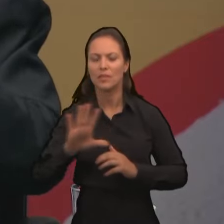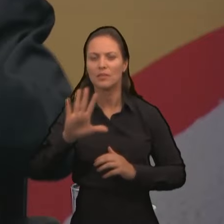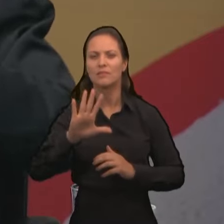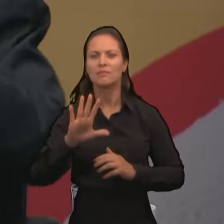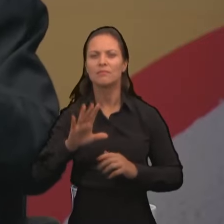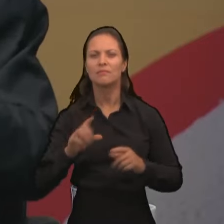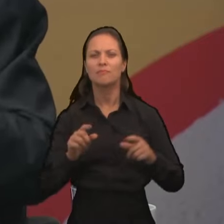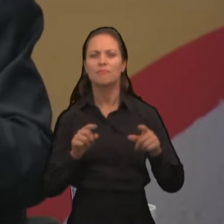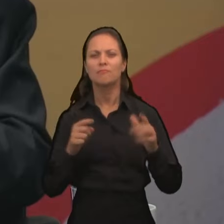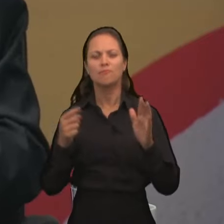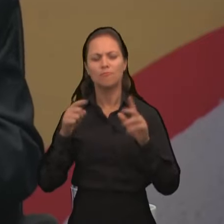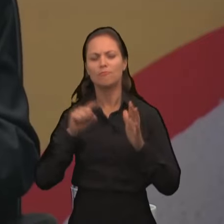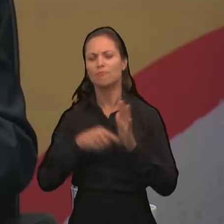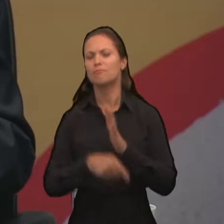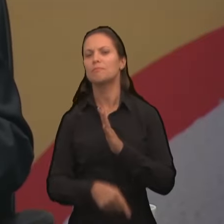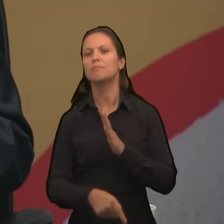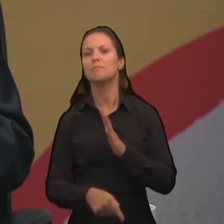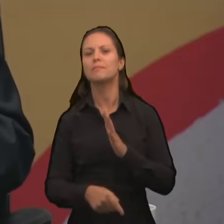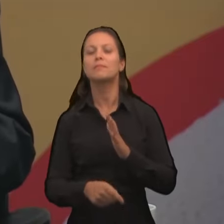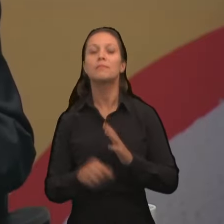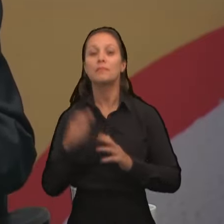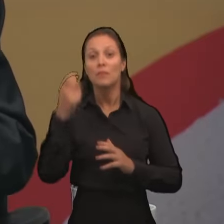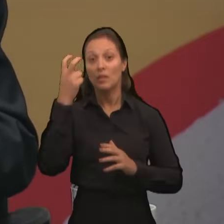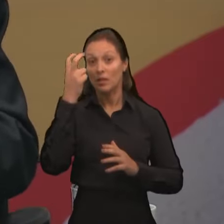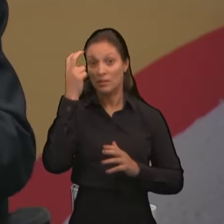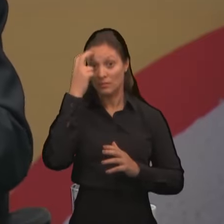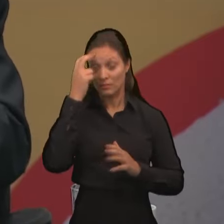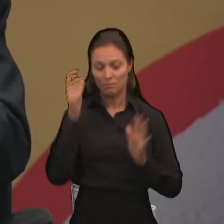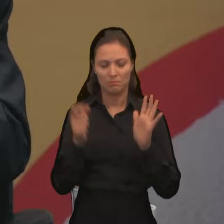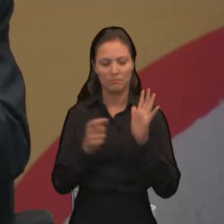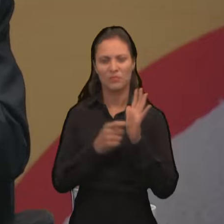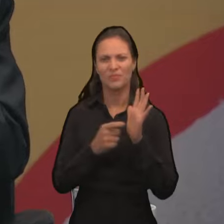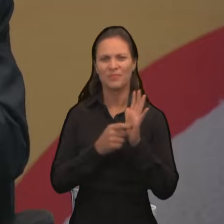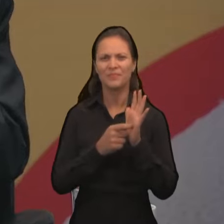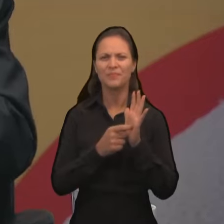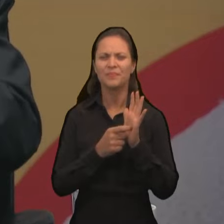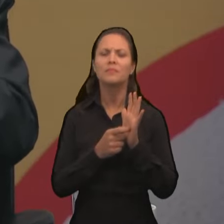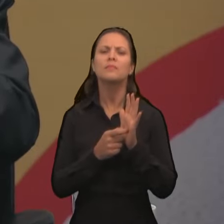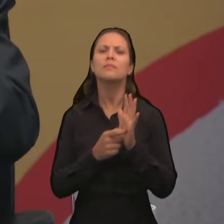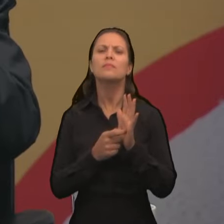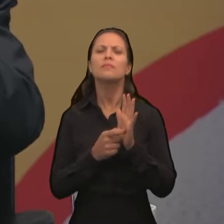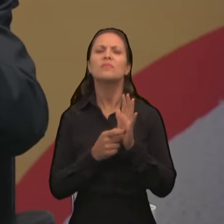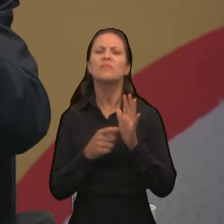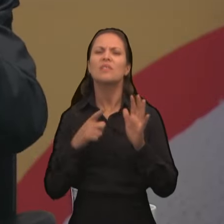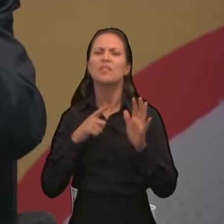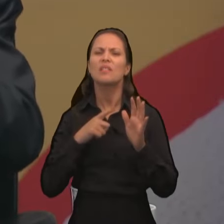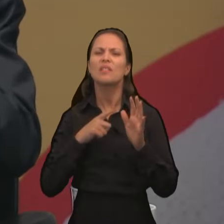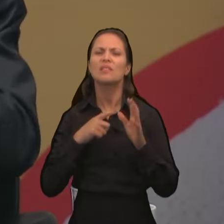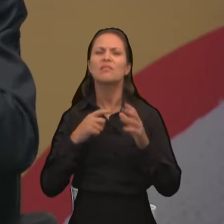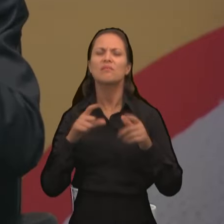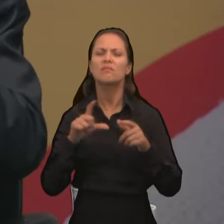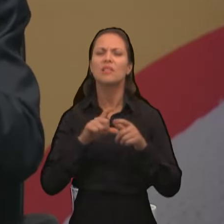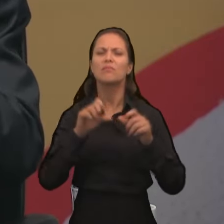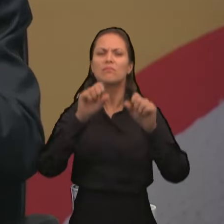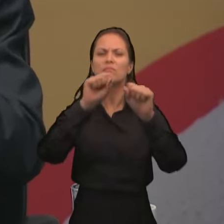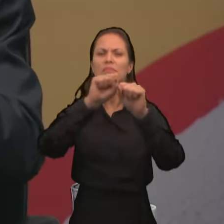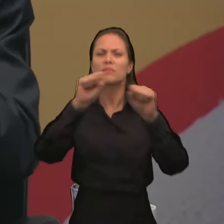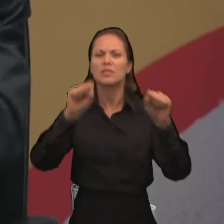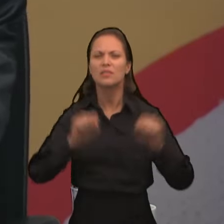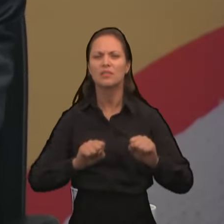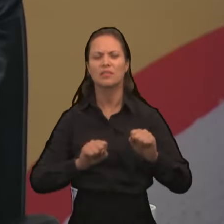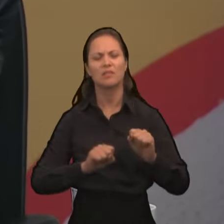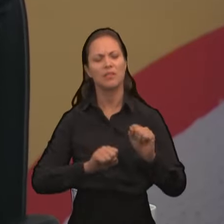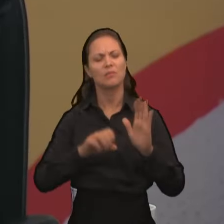una transformación muy profunda. La inteligencia artificial, diciéndolo simplemente, es un conjunto de software,